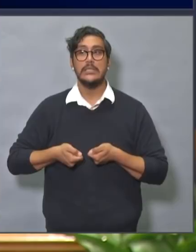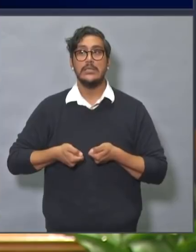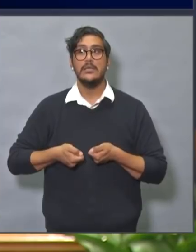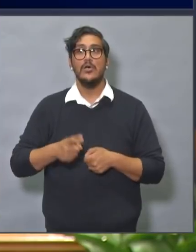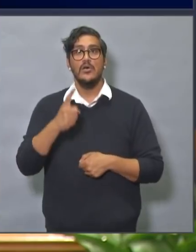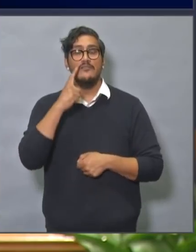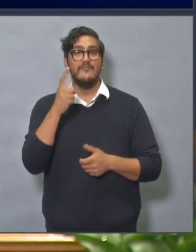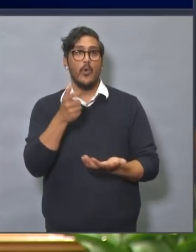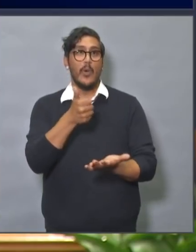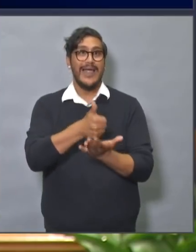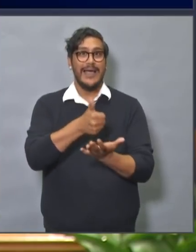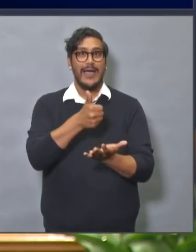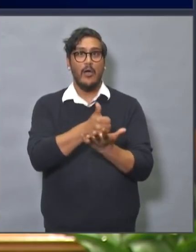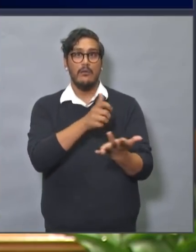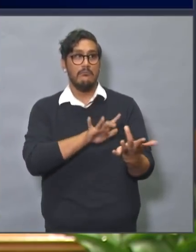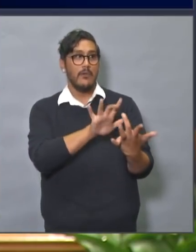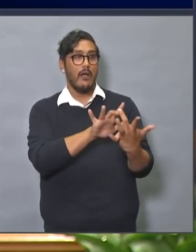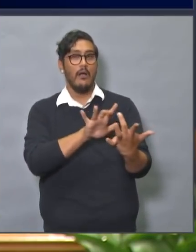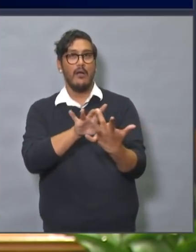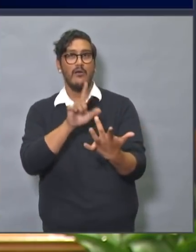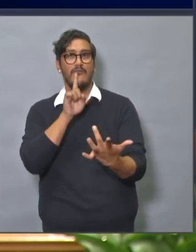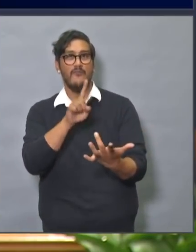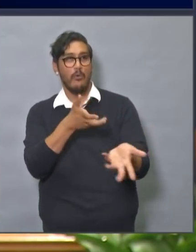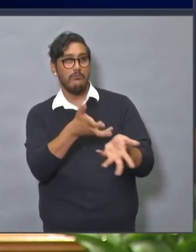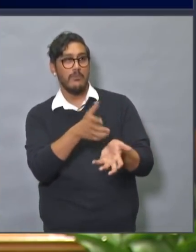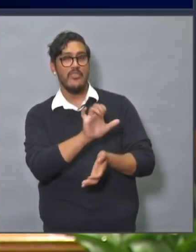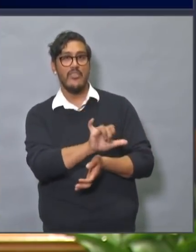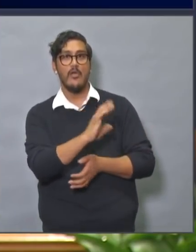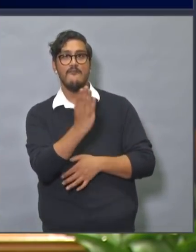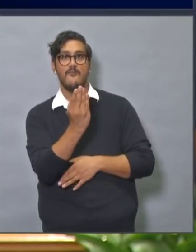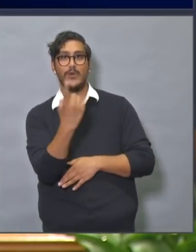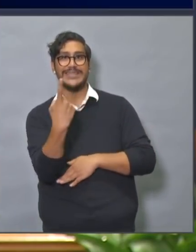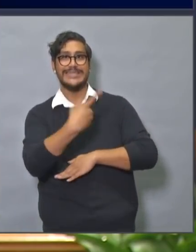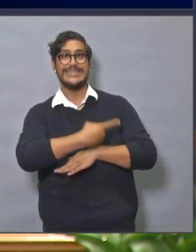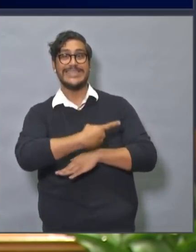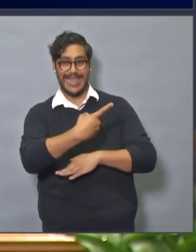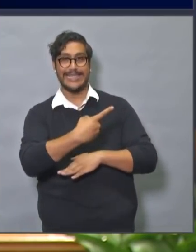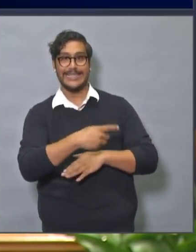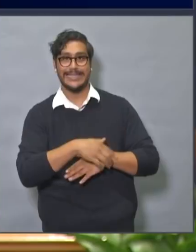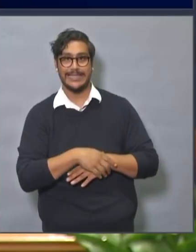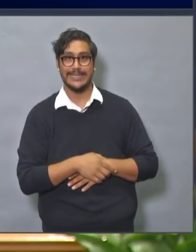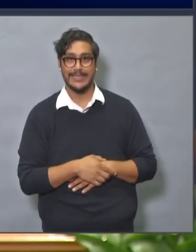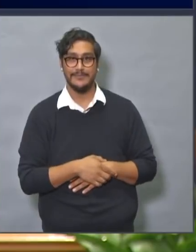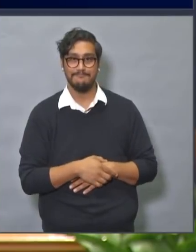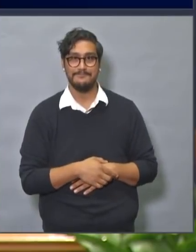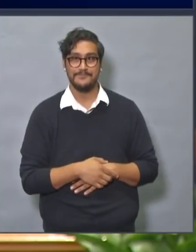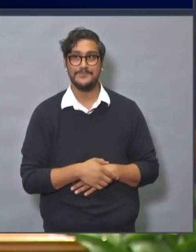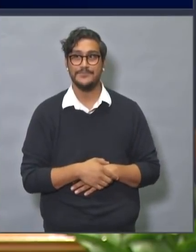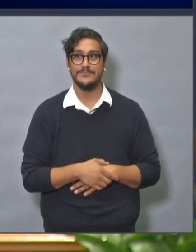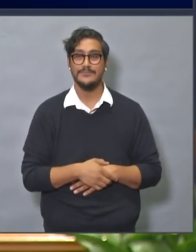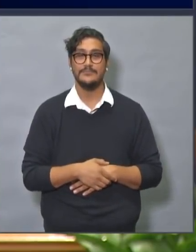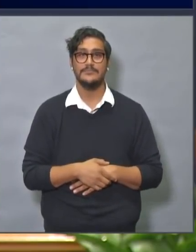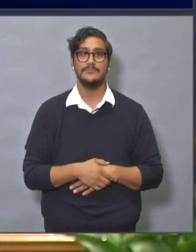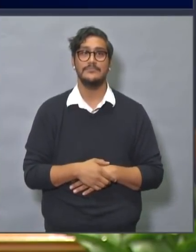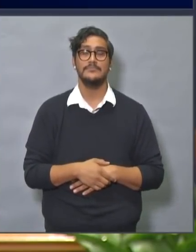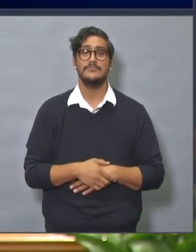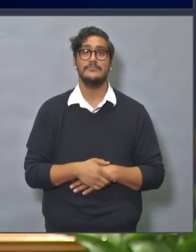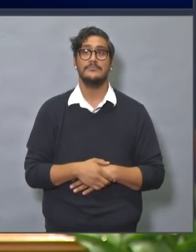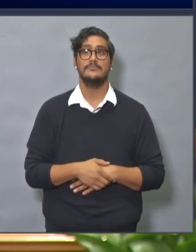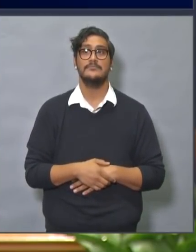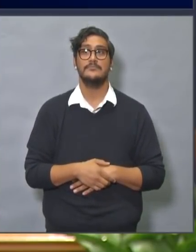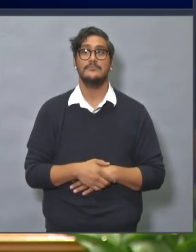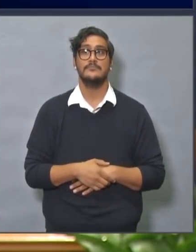contactos durante sus 14 días de cuarentena para alentar seguir la orden. Esperamos que a través de una